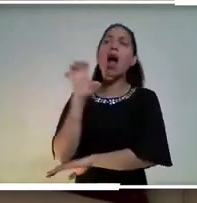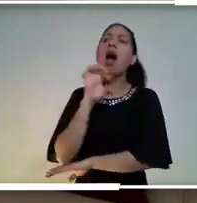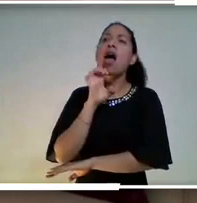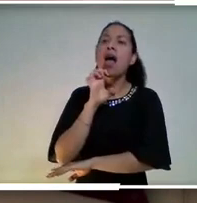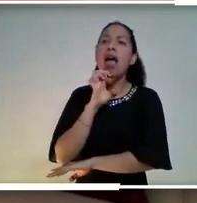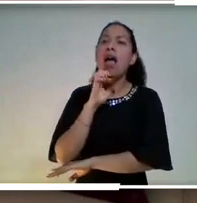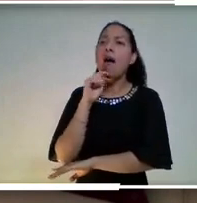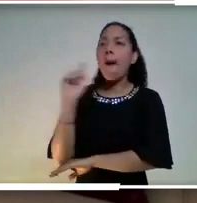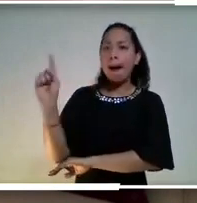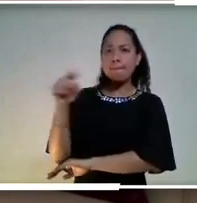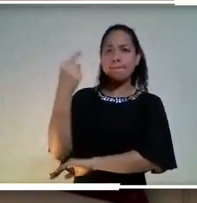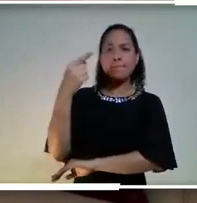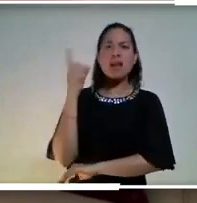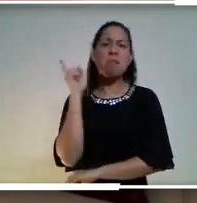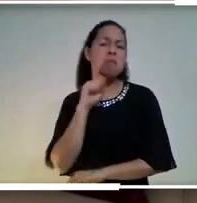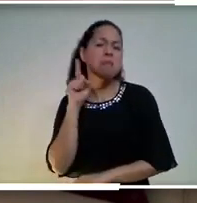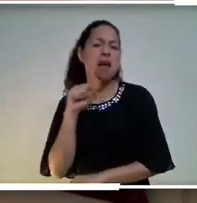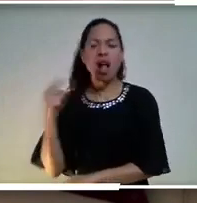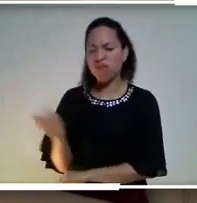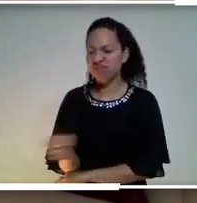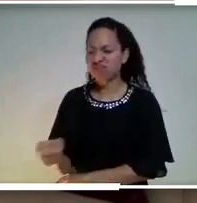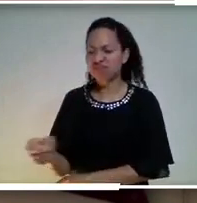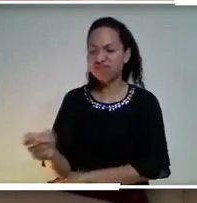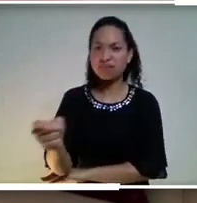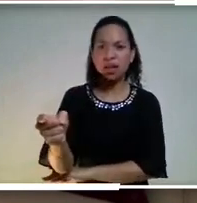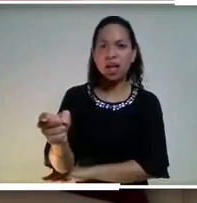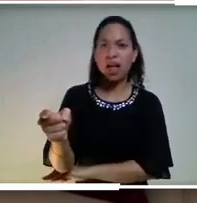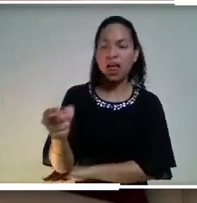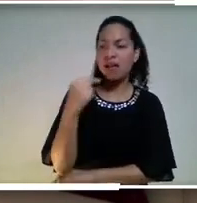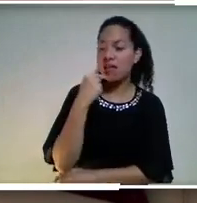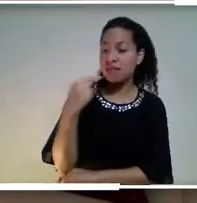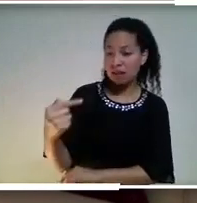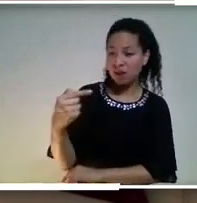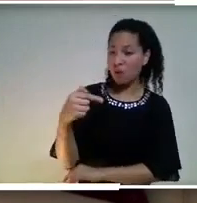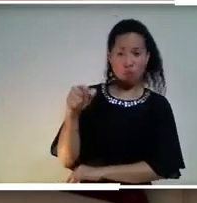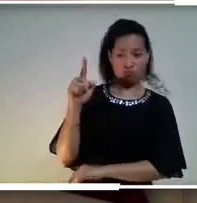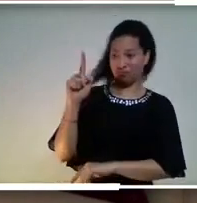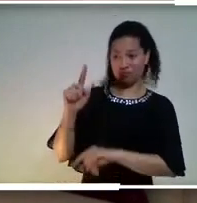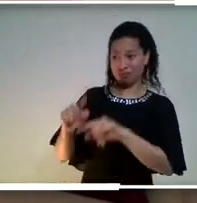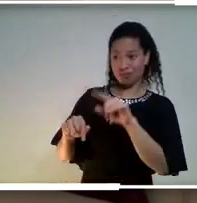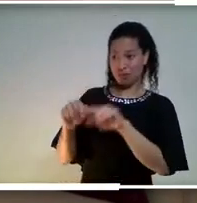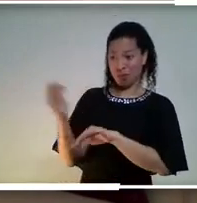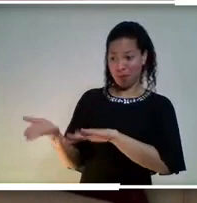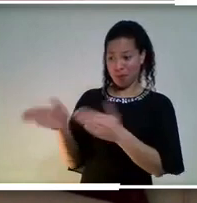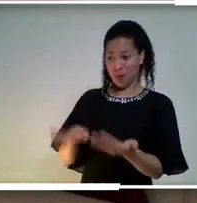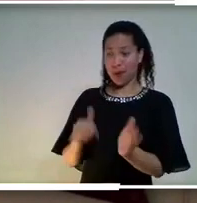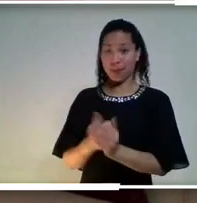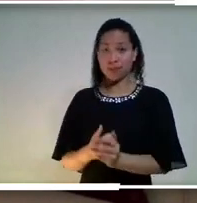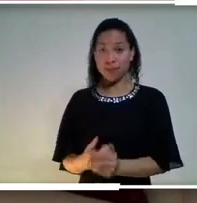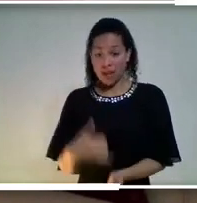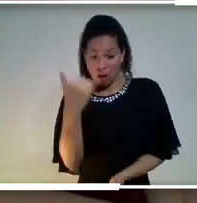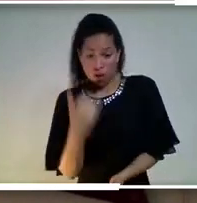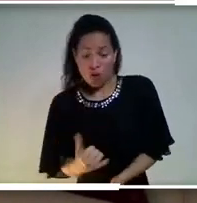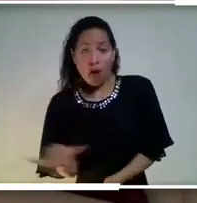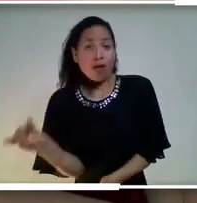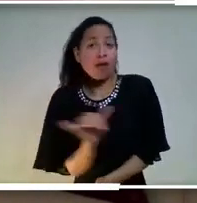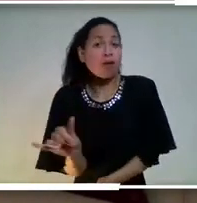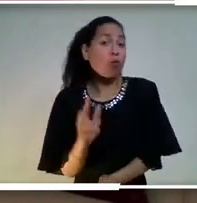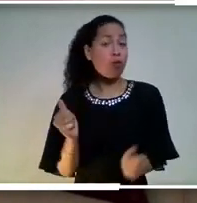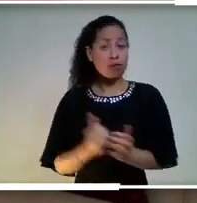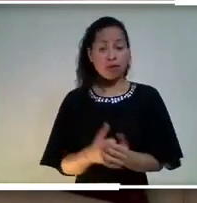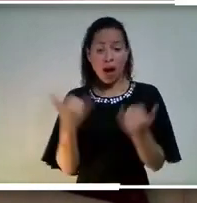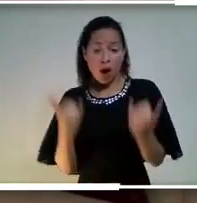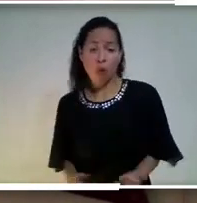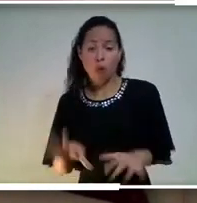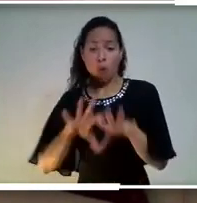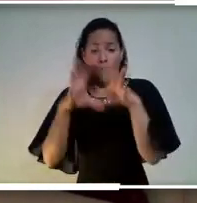y ocurrió exactamente lo contrario y por creerle este mundo se transformó en un cementerio perdimos